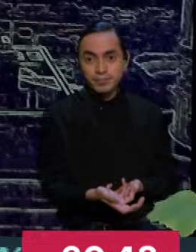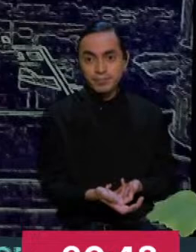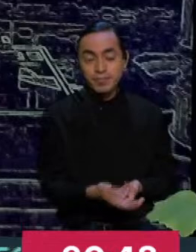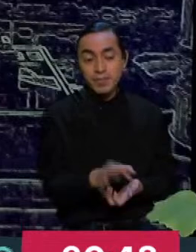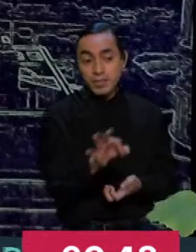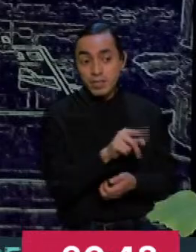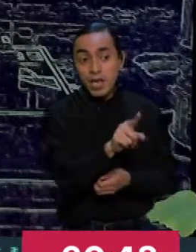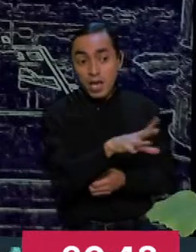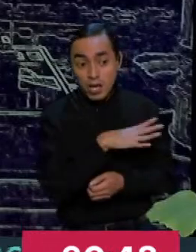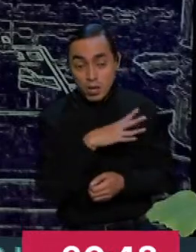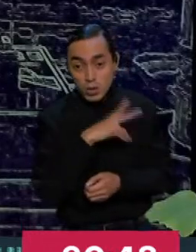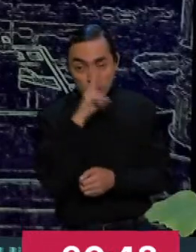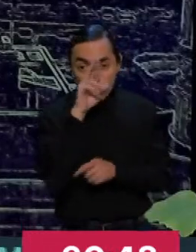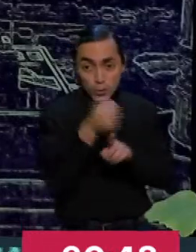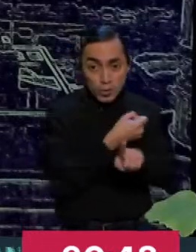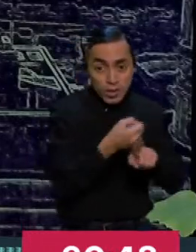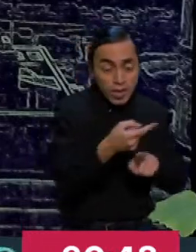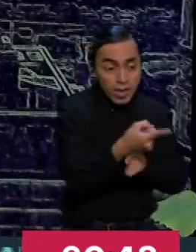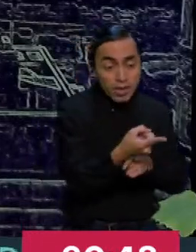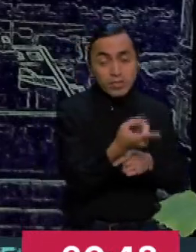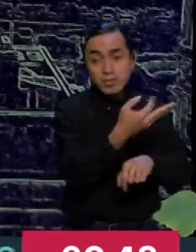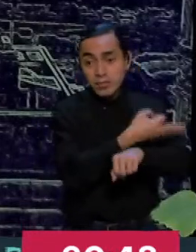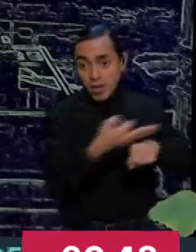ser familiar, puede ser